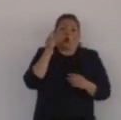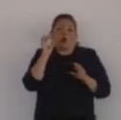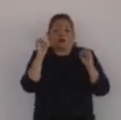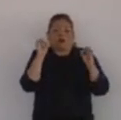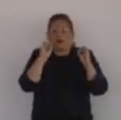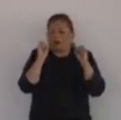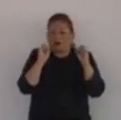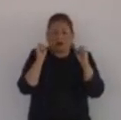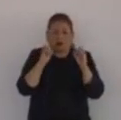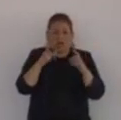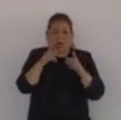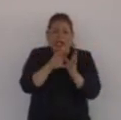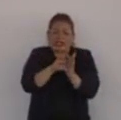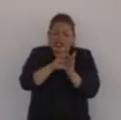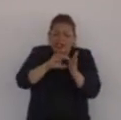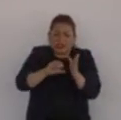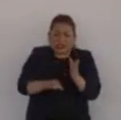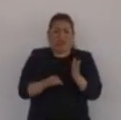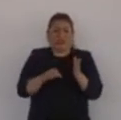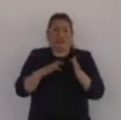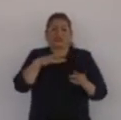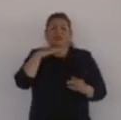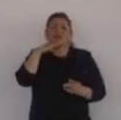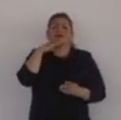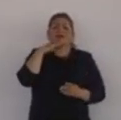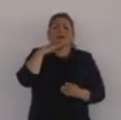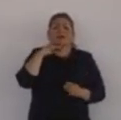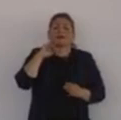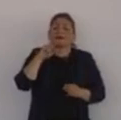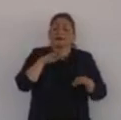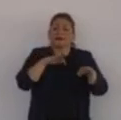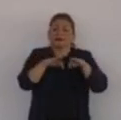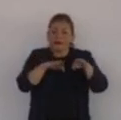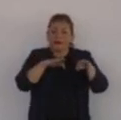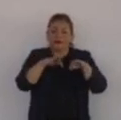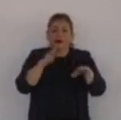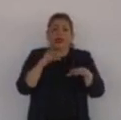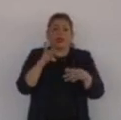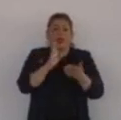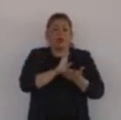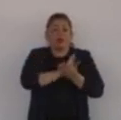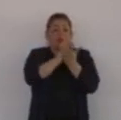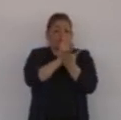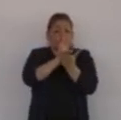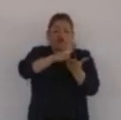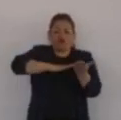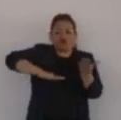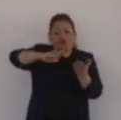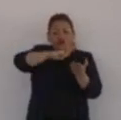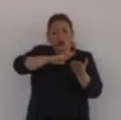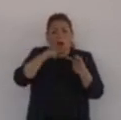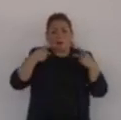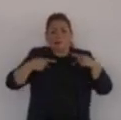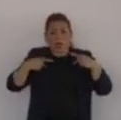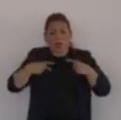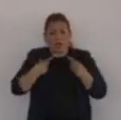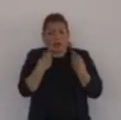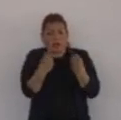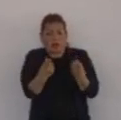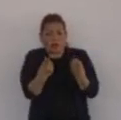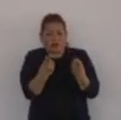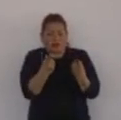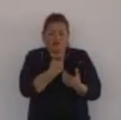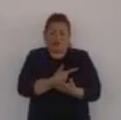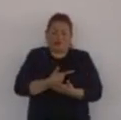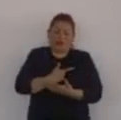una mujer ejemplar que ha trabajado mucho para el bienestar de la gente y que hoy pues nos da muchísimo